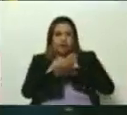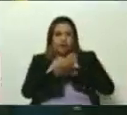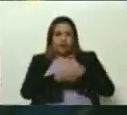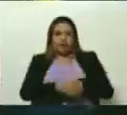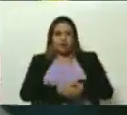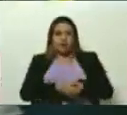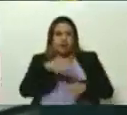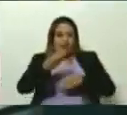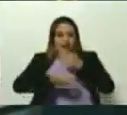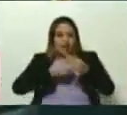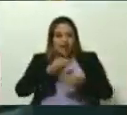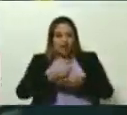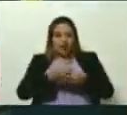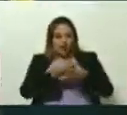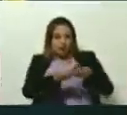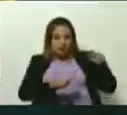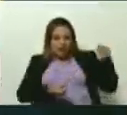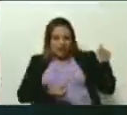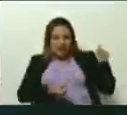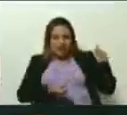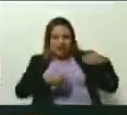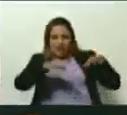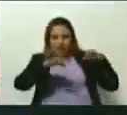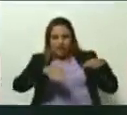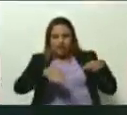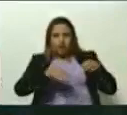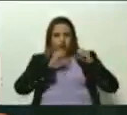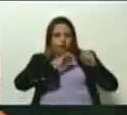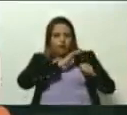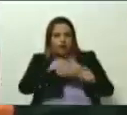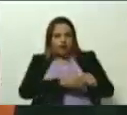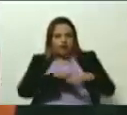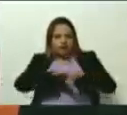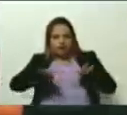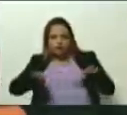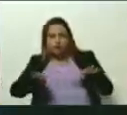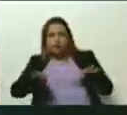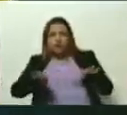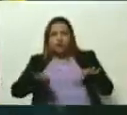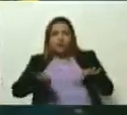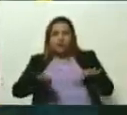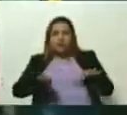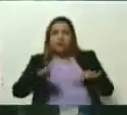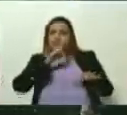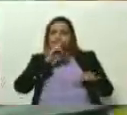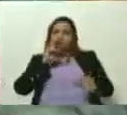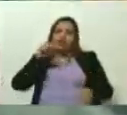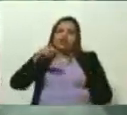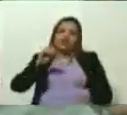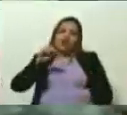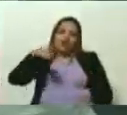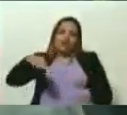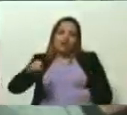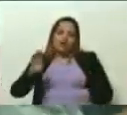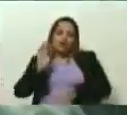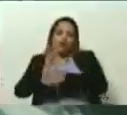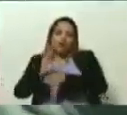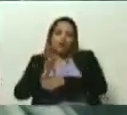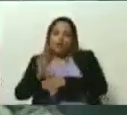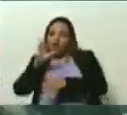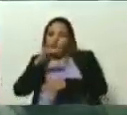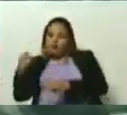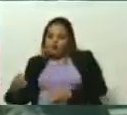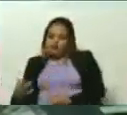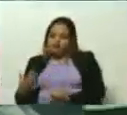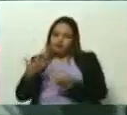está hecha de una tela fuerte y un aislante que se llama Nome, que nos ayuda a proteger al bombero para que no